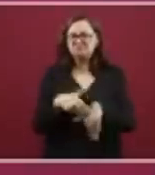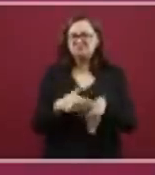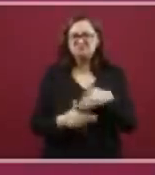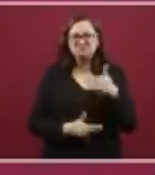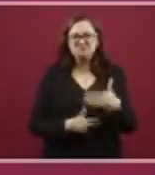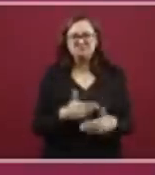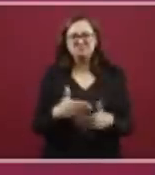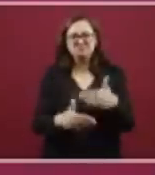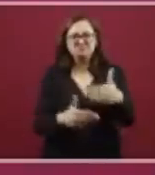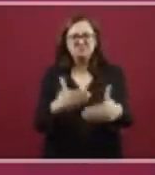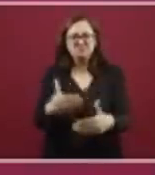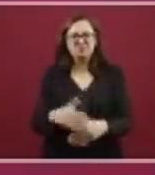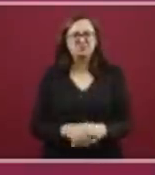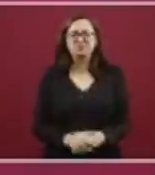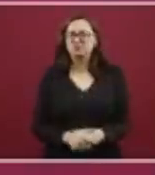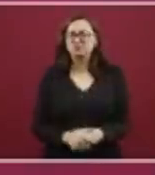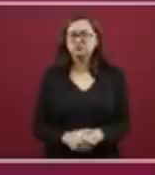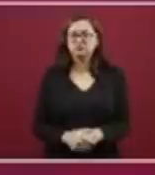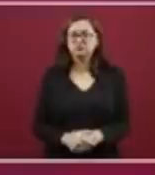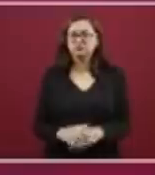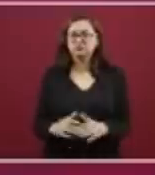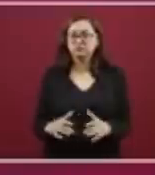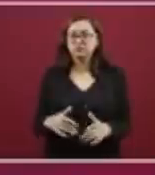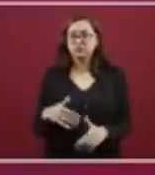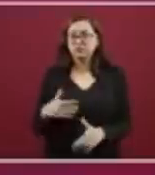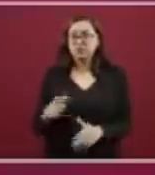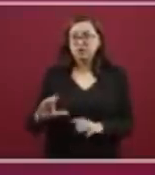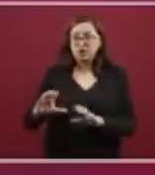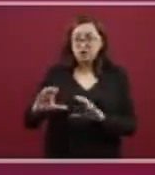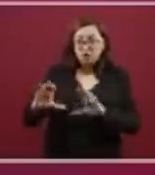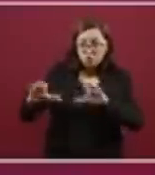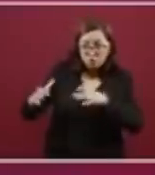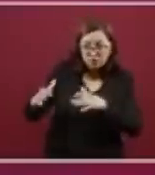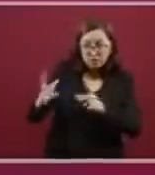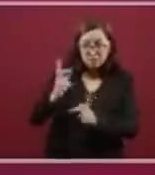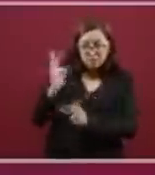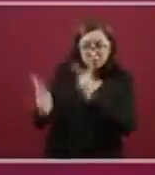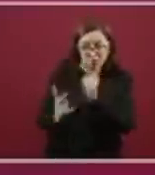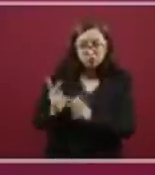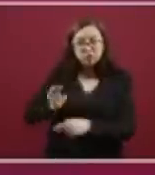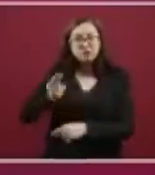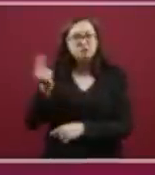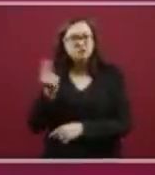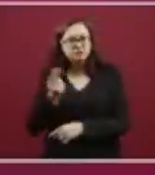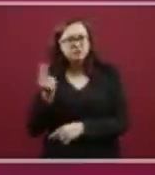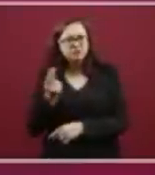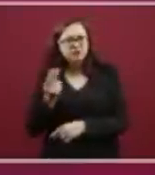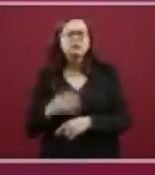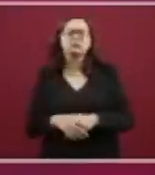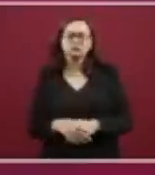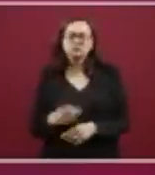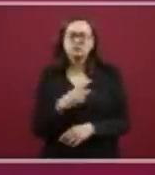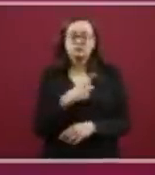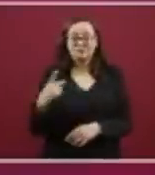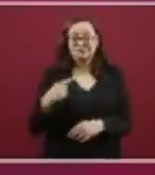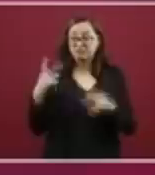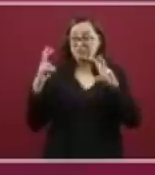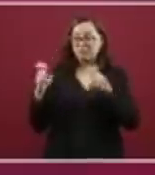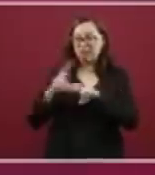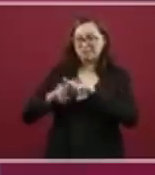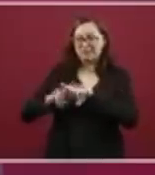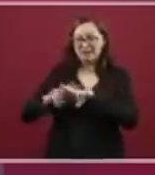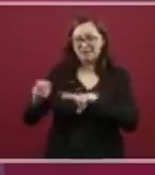Donde se necesite hacer la consulta se va a llevar a cabo. No tengo ahora el informe sobre lo del Tren Maya.